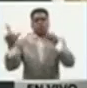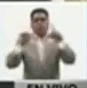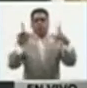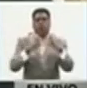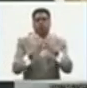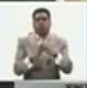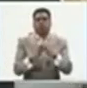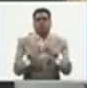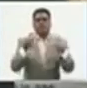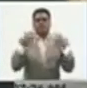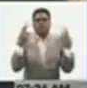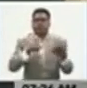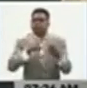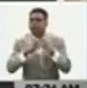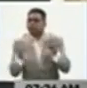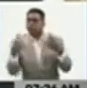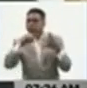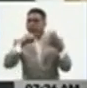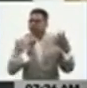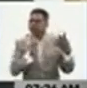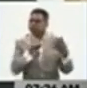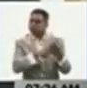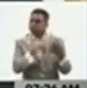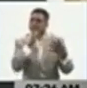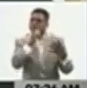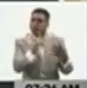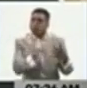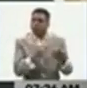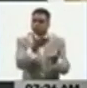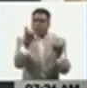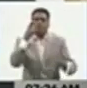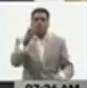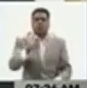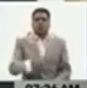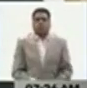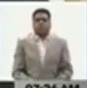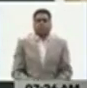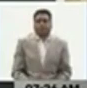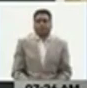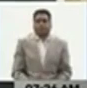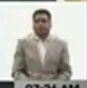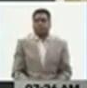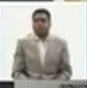pero sobre todo cómo pueden estar siendo utilizados algunos a través de la publicidad o a través de otro